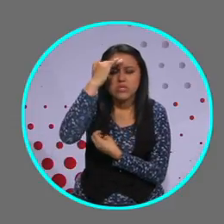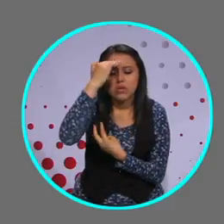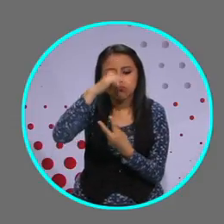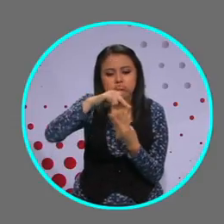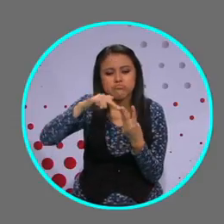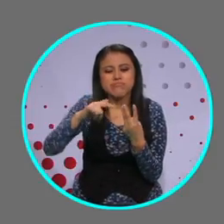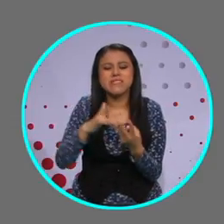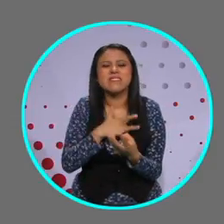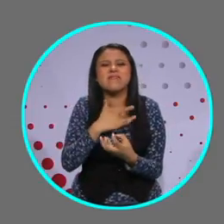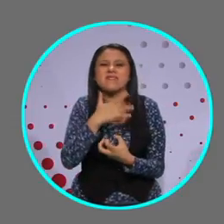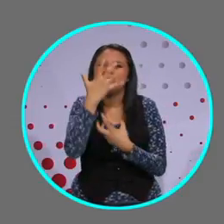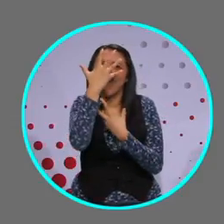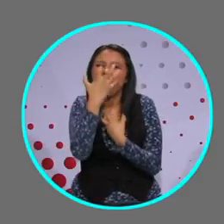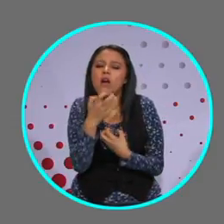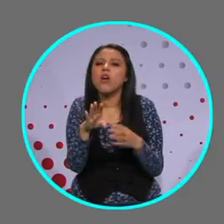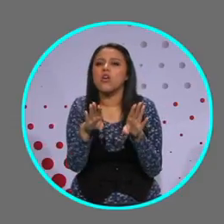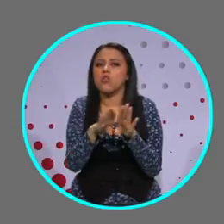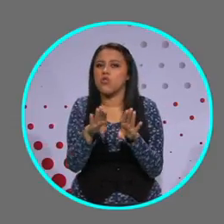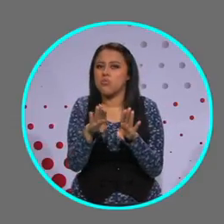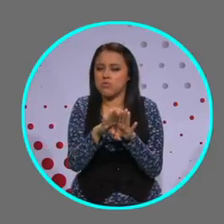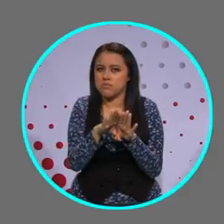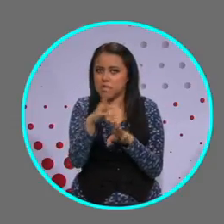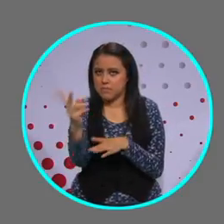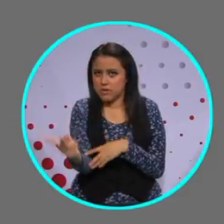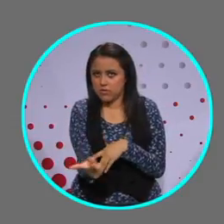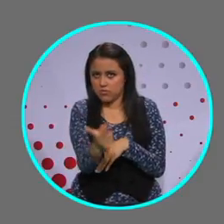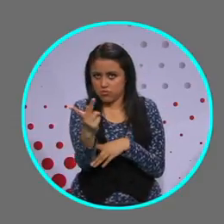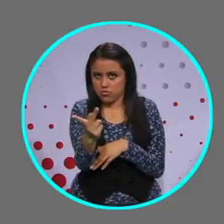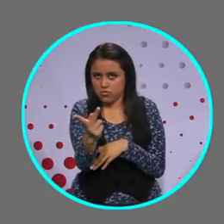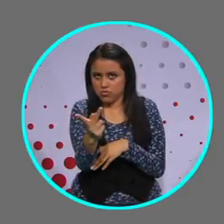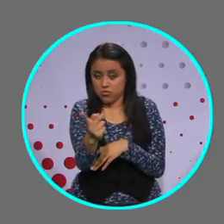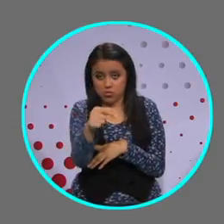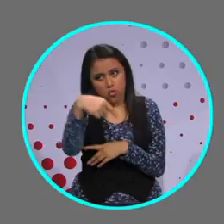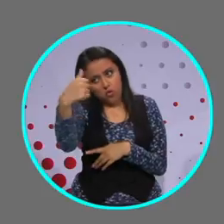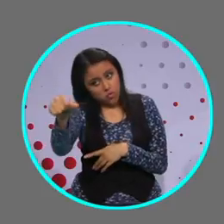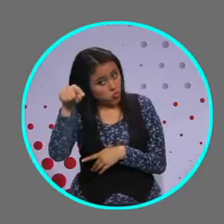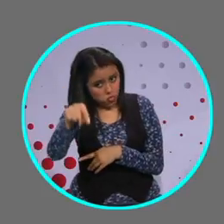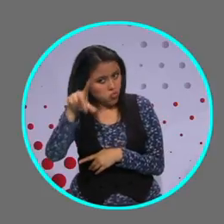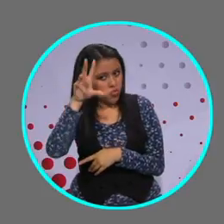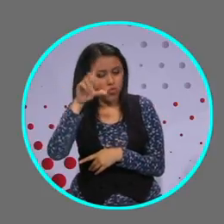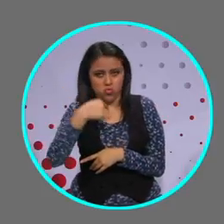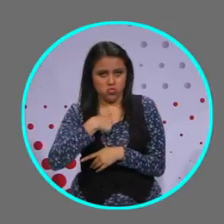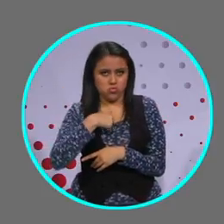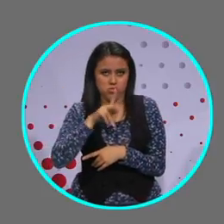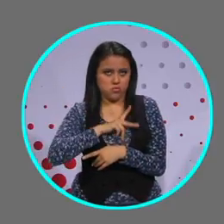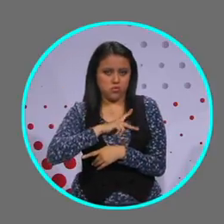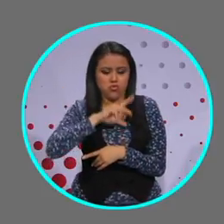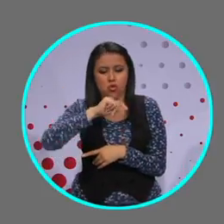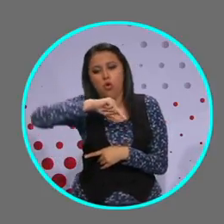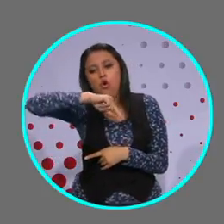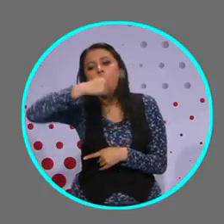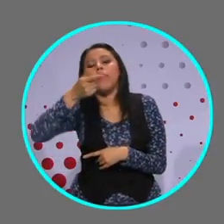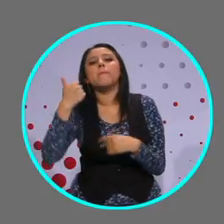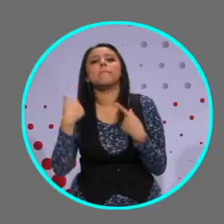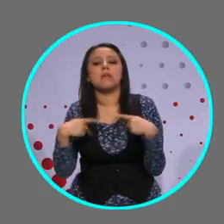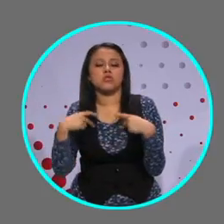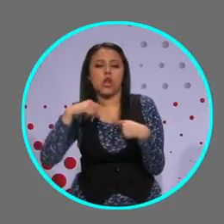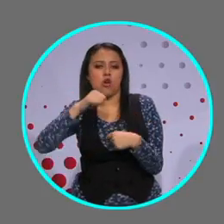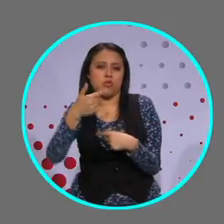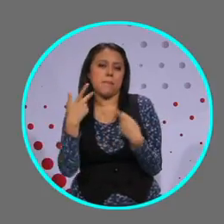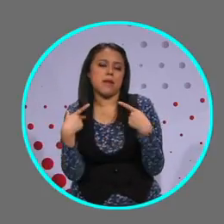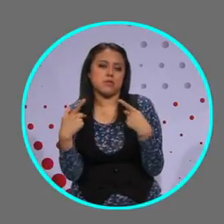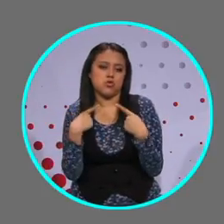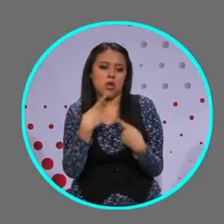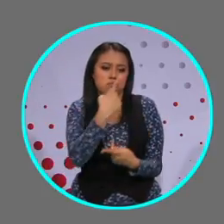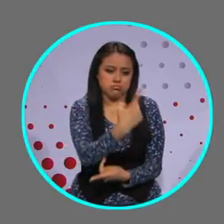estado de ánimo en las personas frente a los problemas de los demás no el suyo que usted está bien los demás y nos vamos de